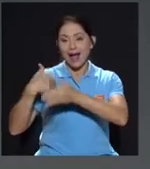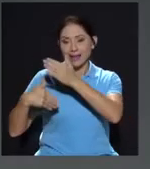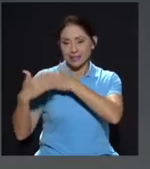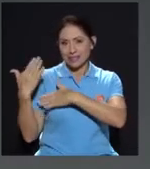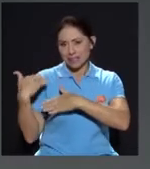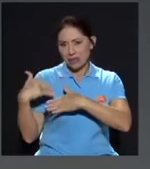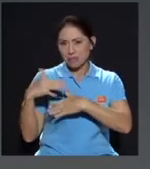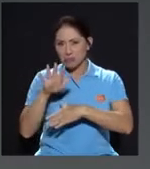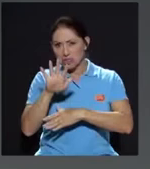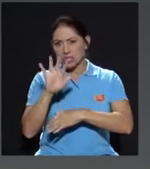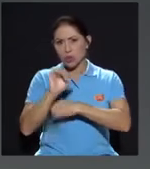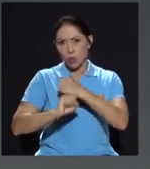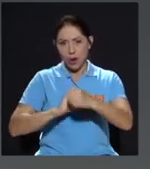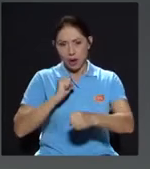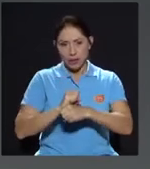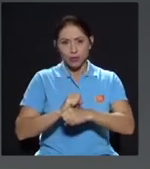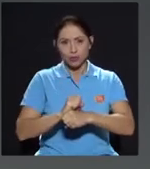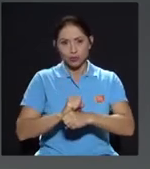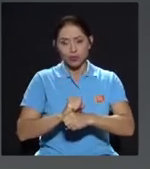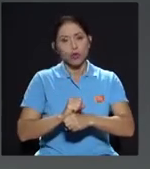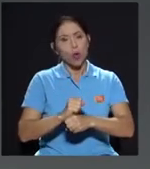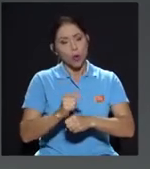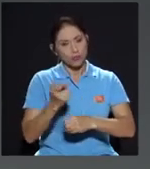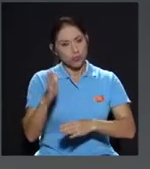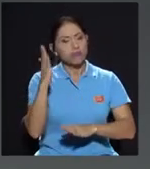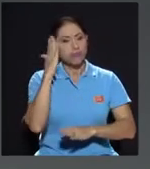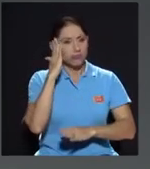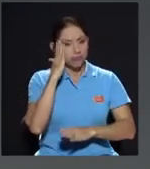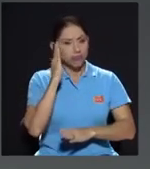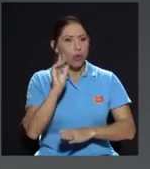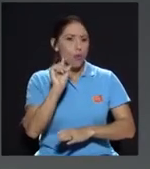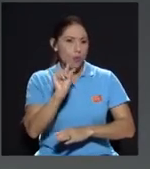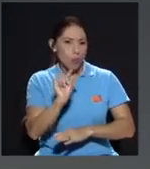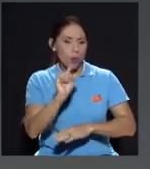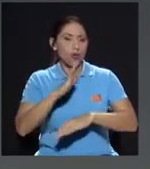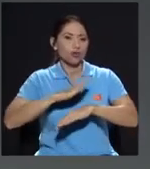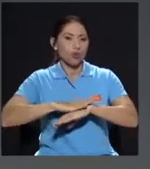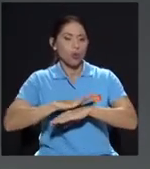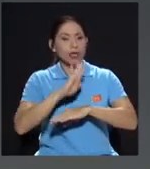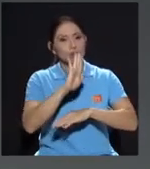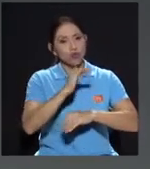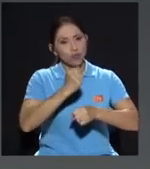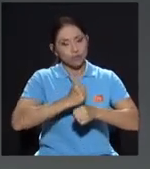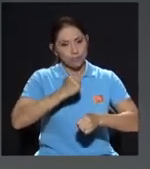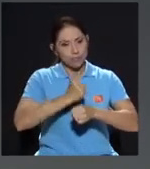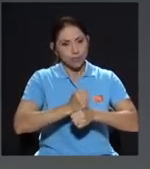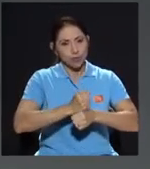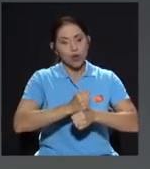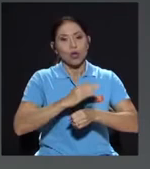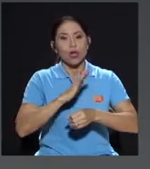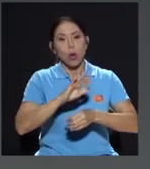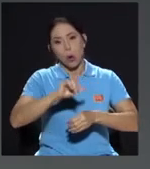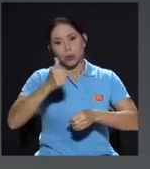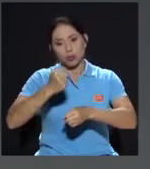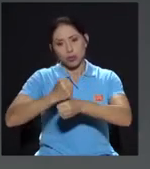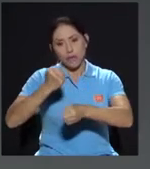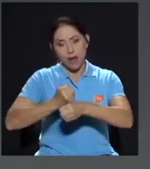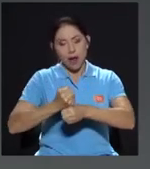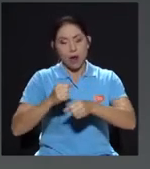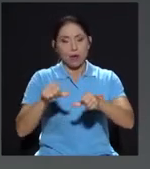unos cinco años conocía un poco de su de su nombre y de las otras gestiones que he hecho el lector financiero pero